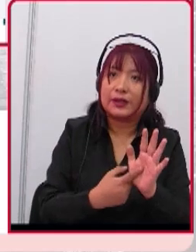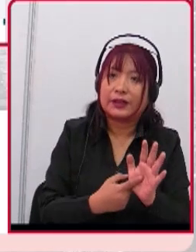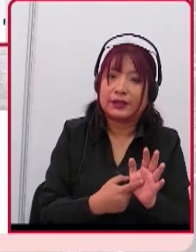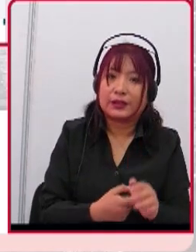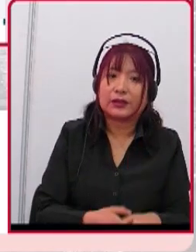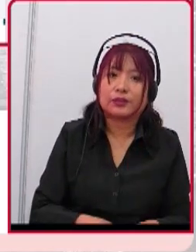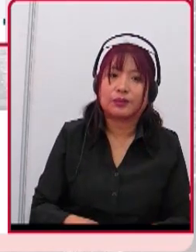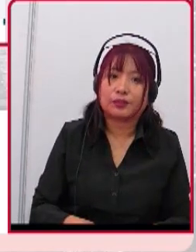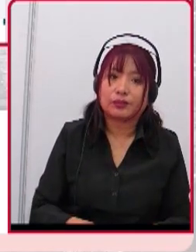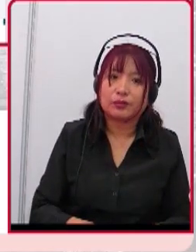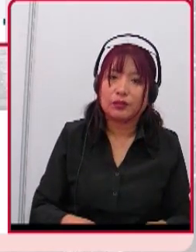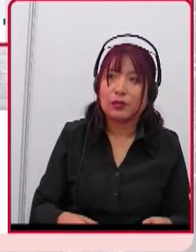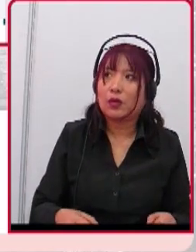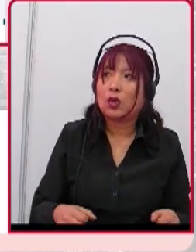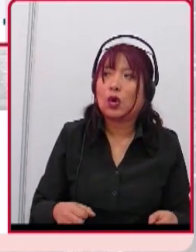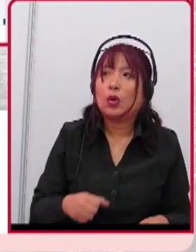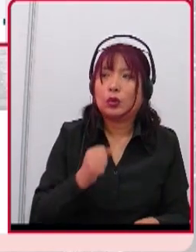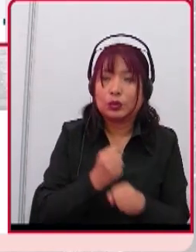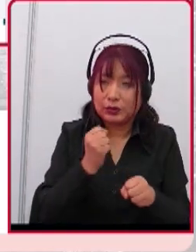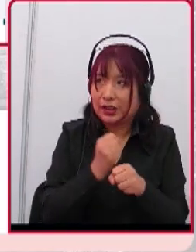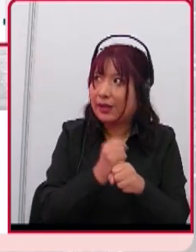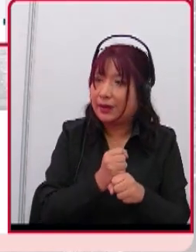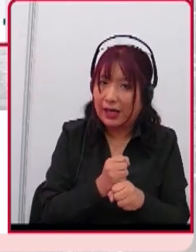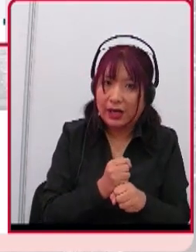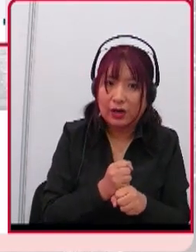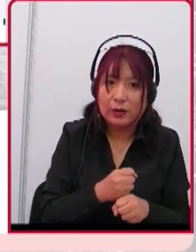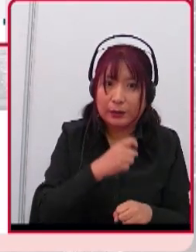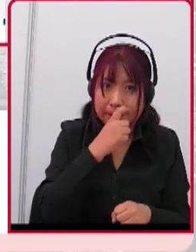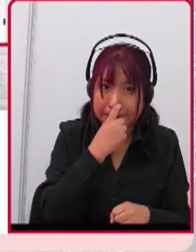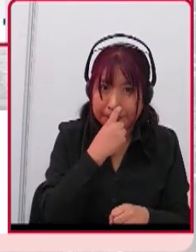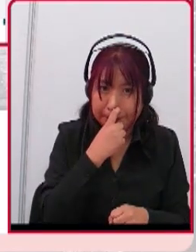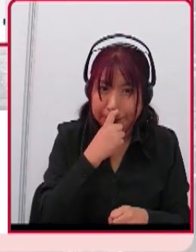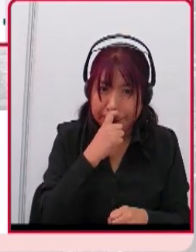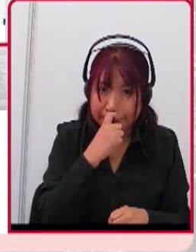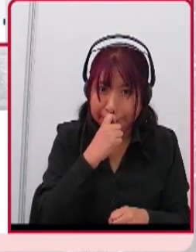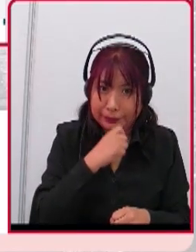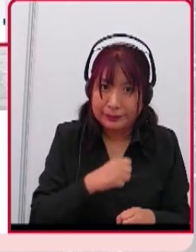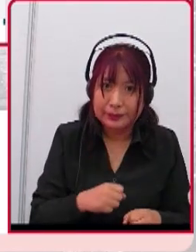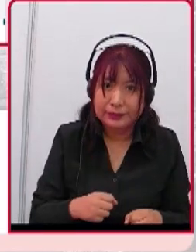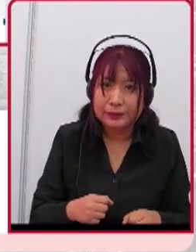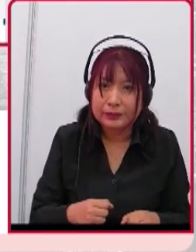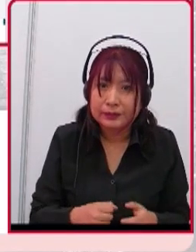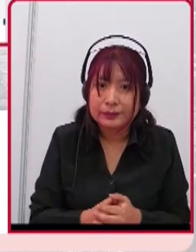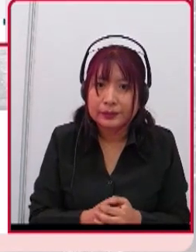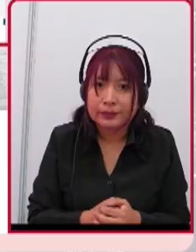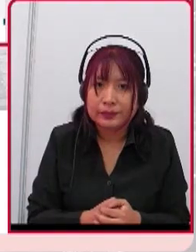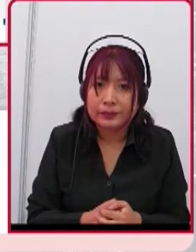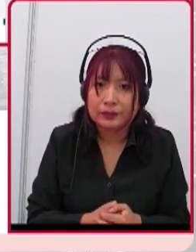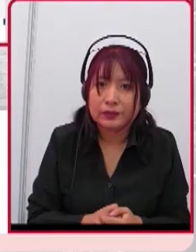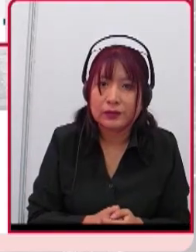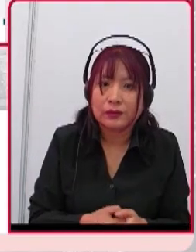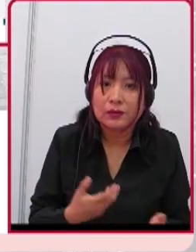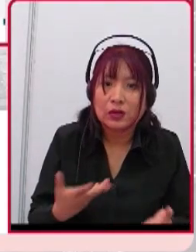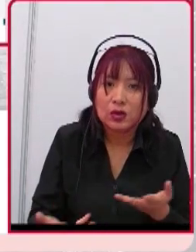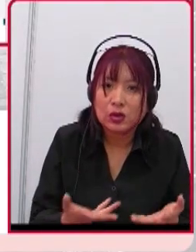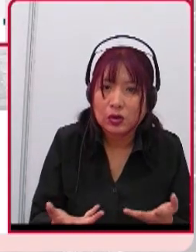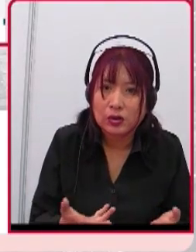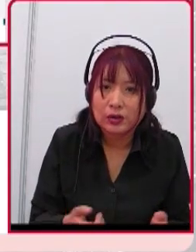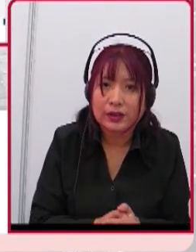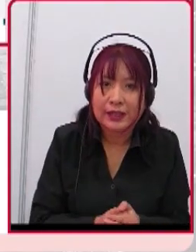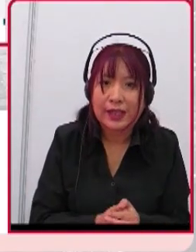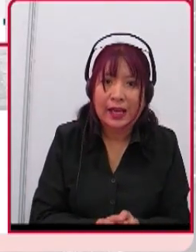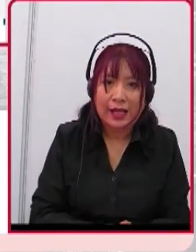embebido, este sistema de embebido que vamos a presentarlo más adelante con algunos parámetros, donde el robot no solo se puede